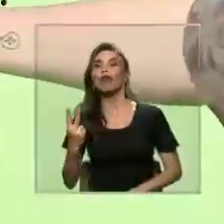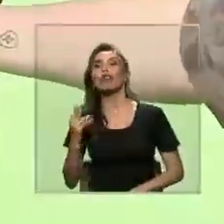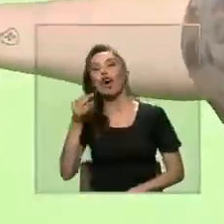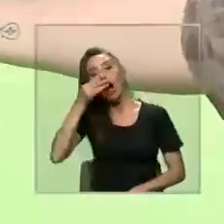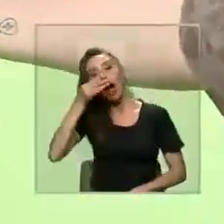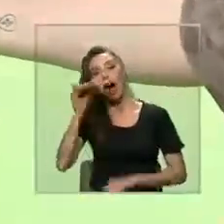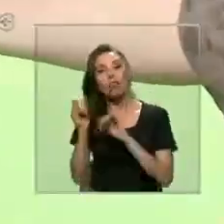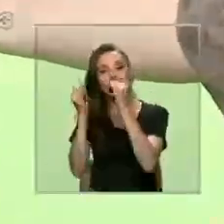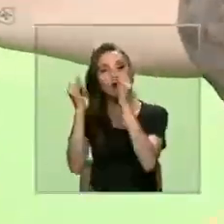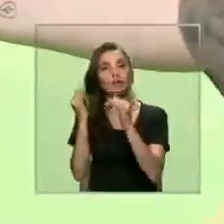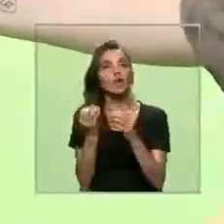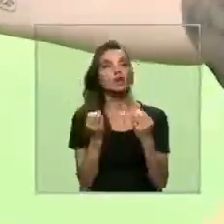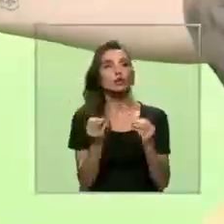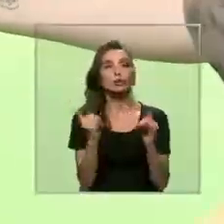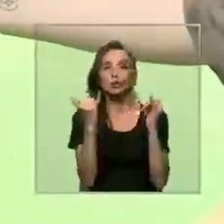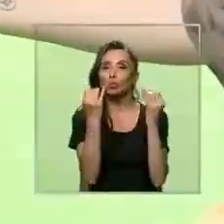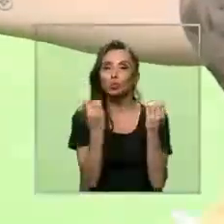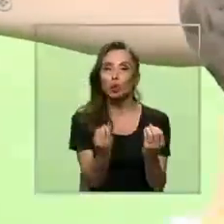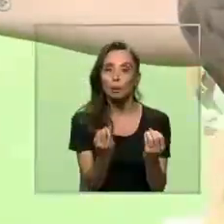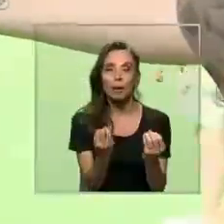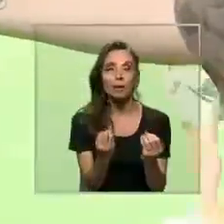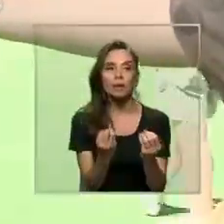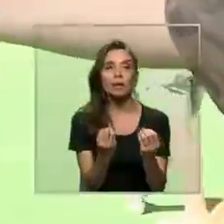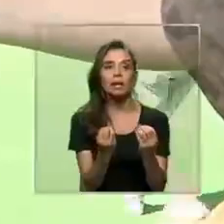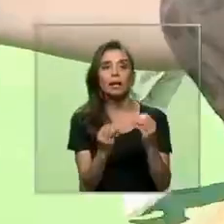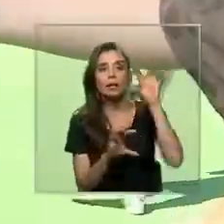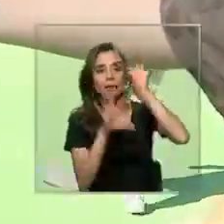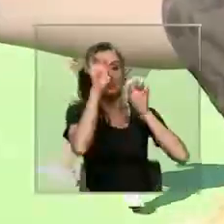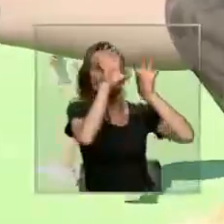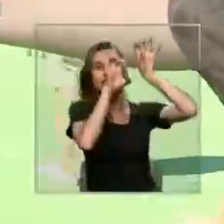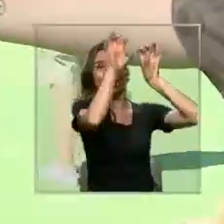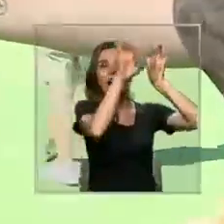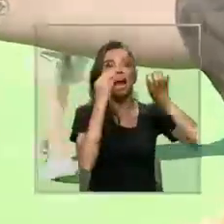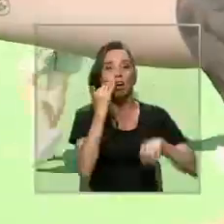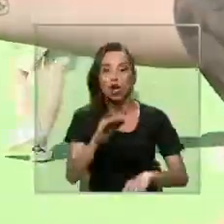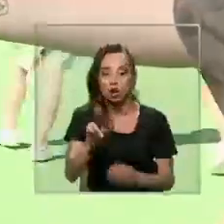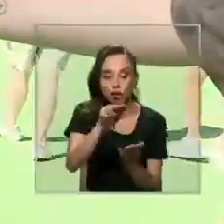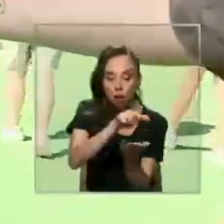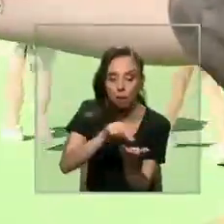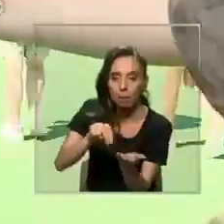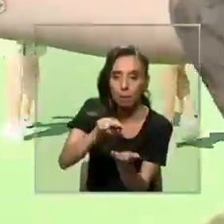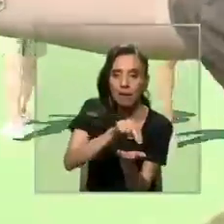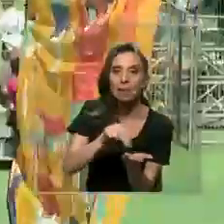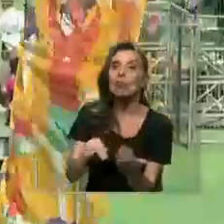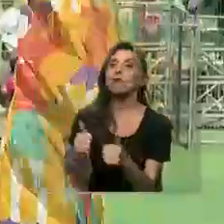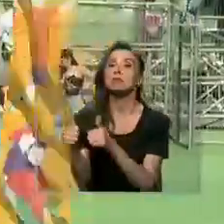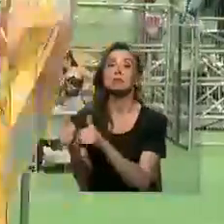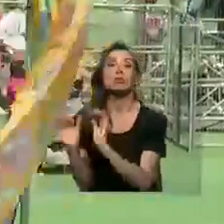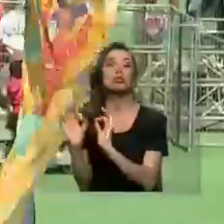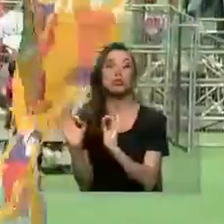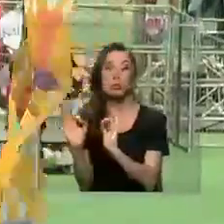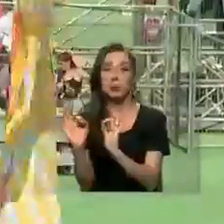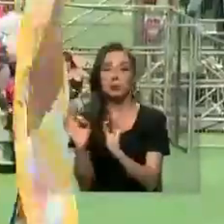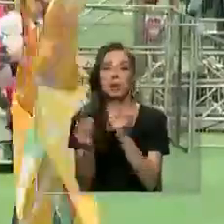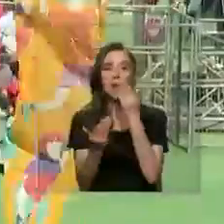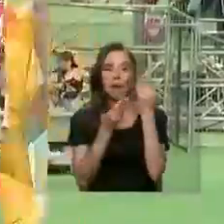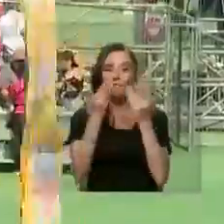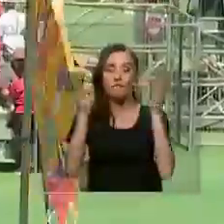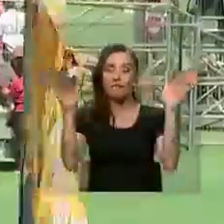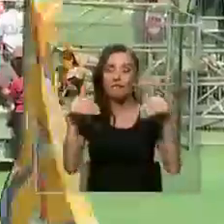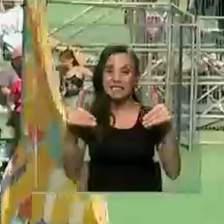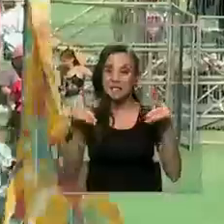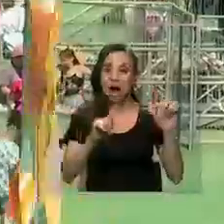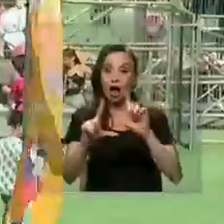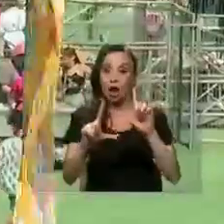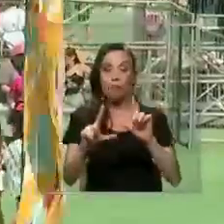bien y estuvimos justamente en la escalada, estuvieron pintando, en otras actividades, súper bien. Así, el festival convoca a